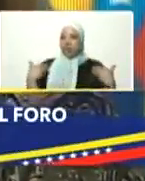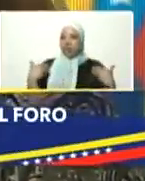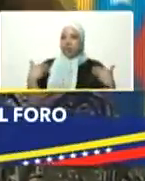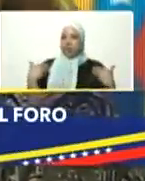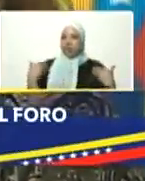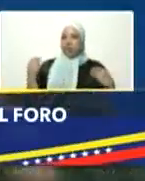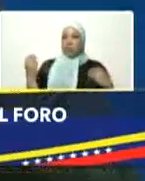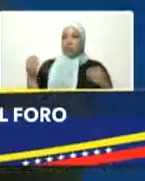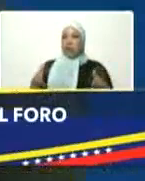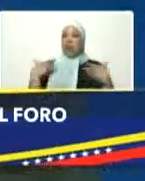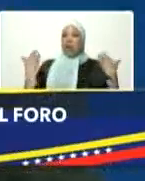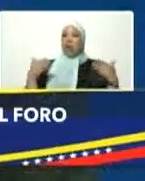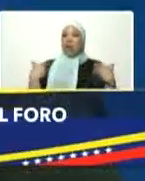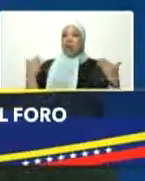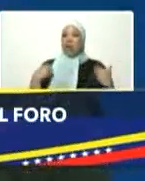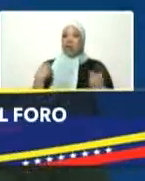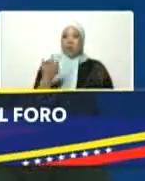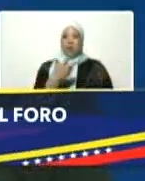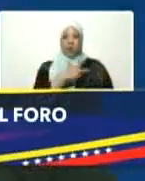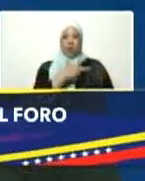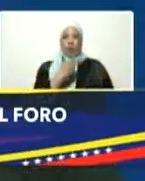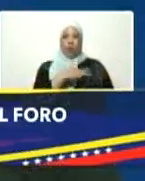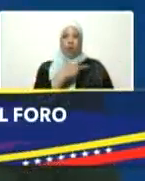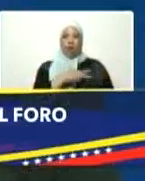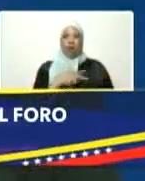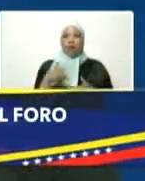Lula, que regresa hoy,